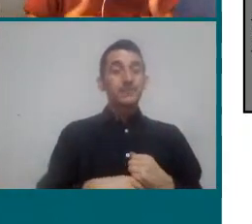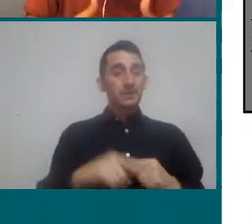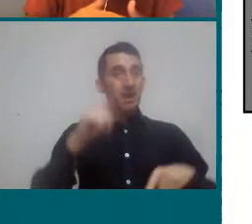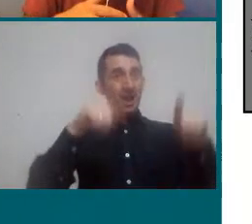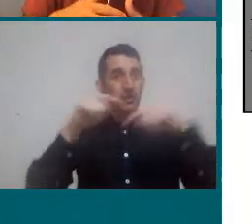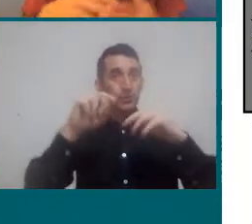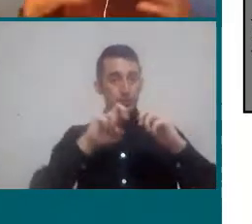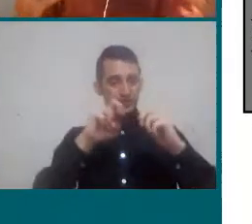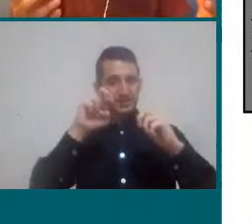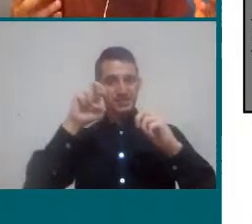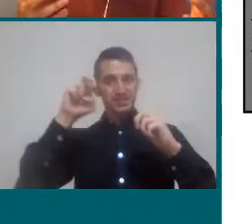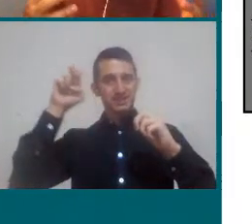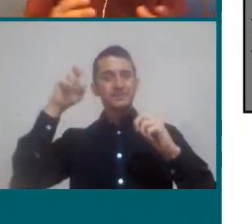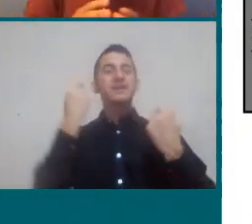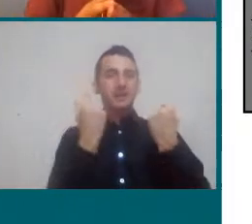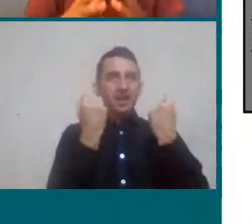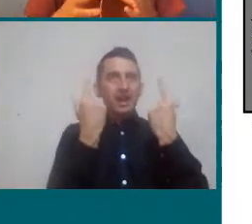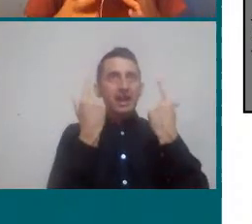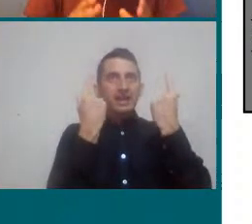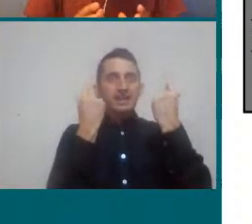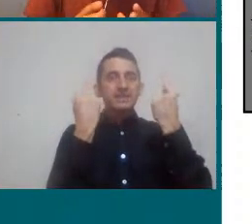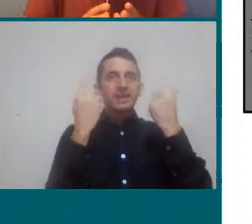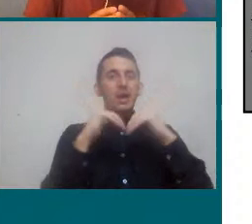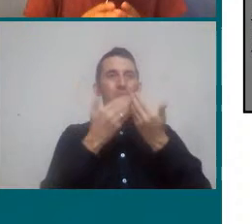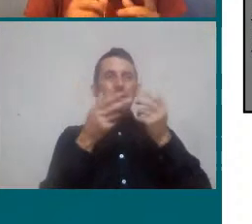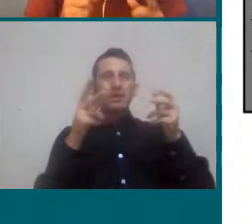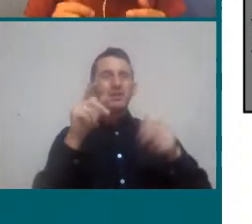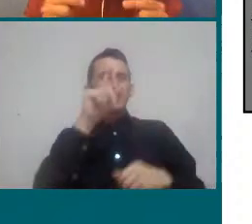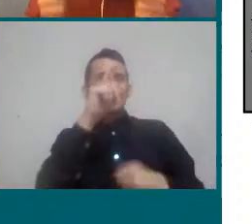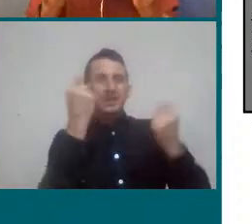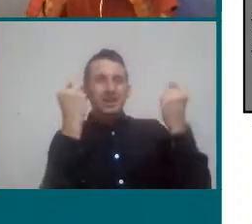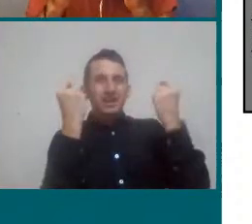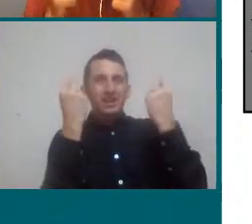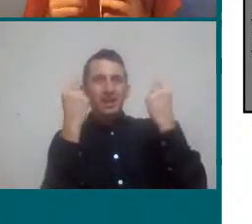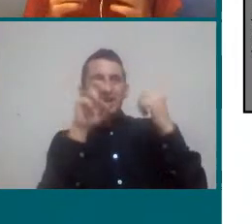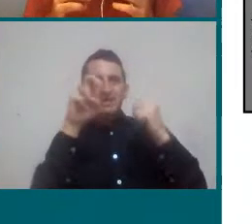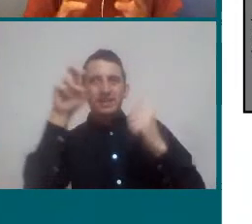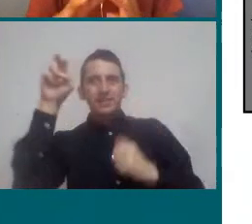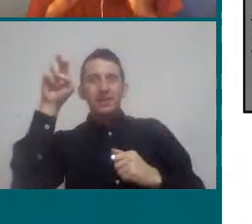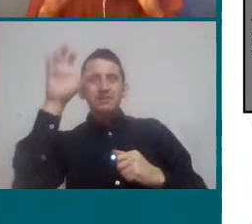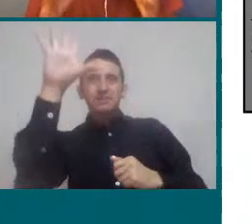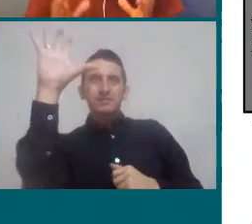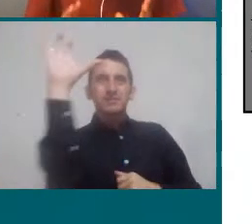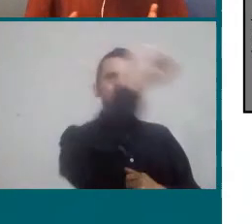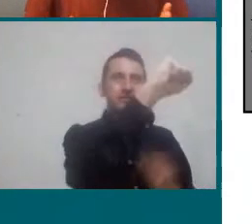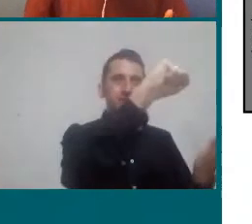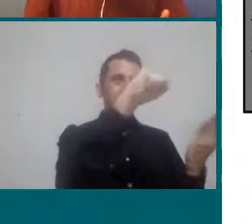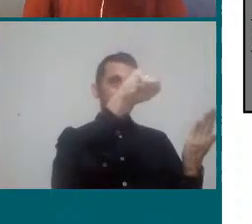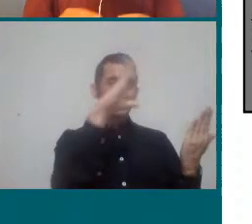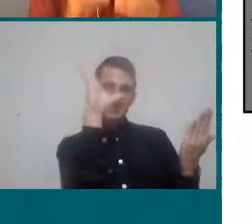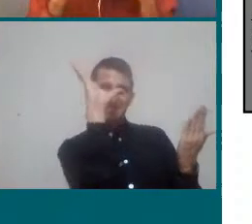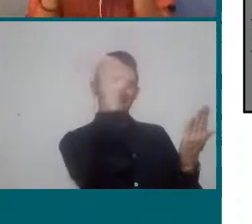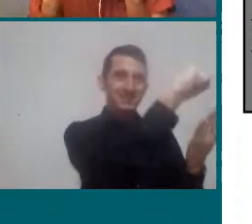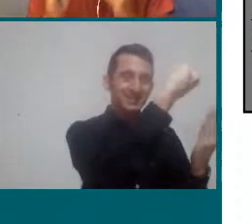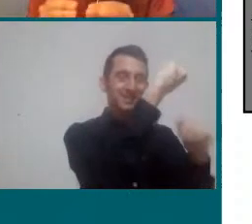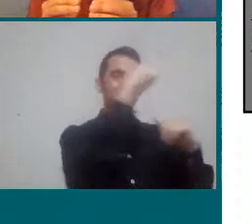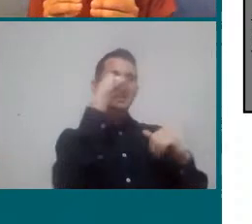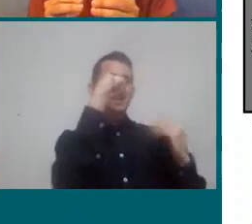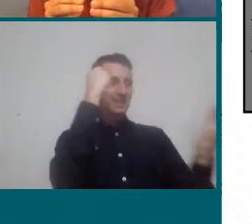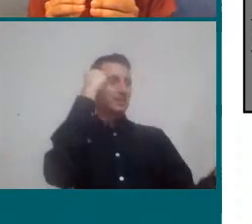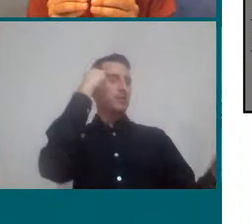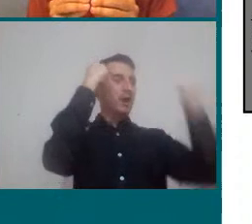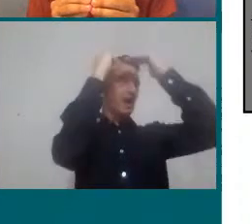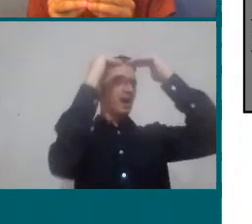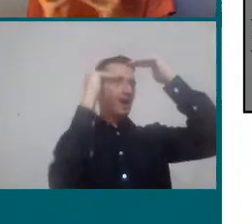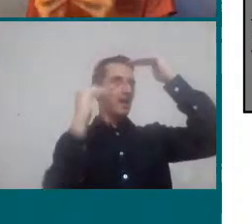por ejemplo, entender, ¿no? En el que vas a coger y vas a clasificar, que será una actividad conceptual, estas